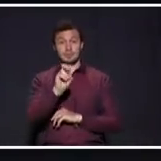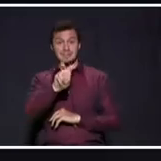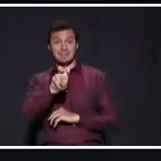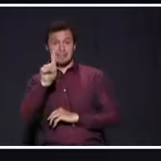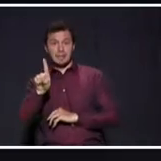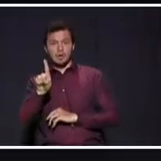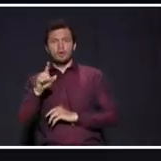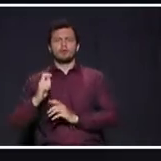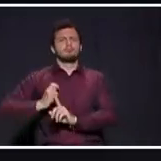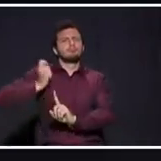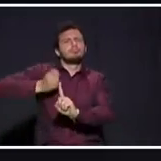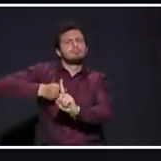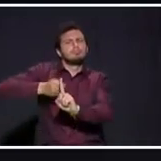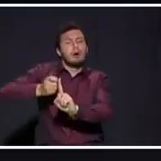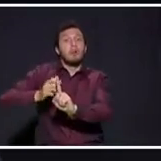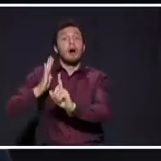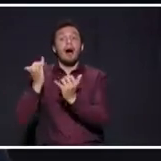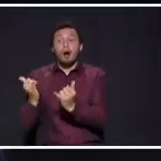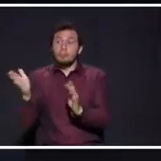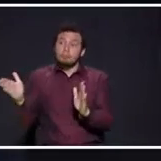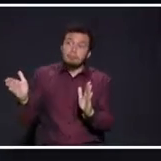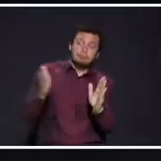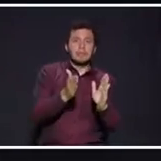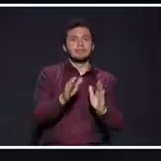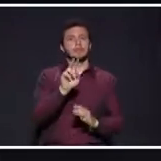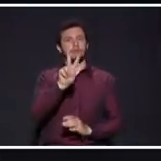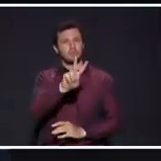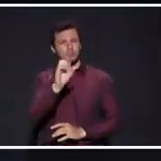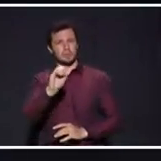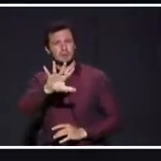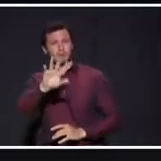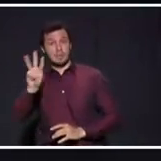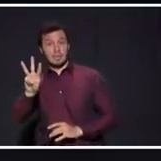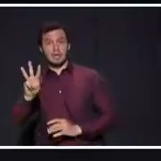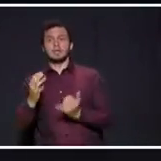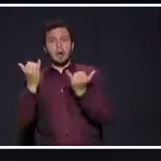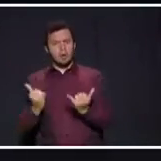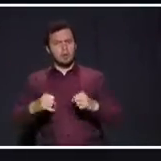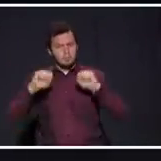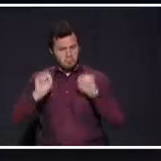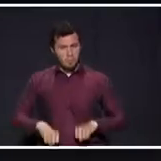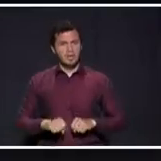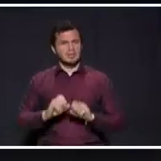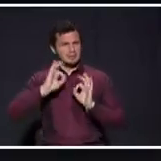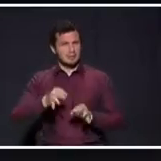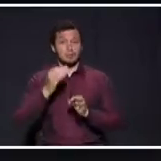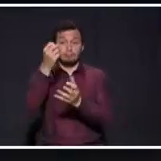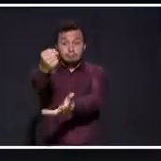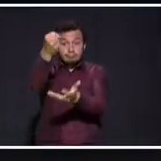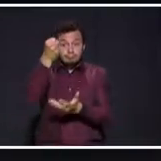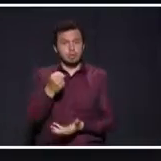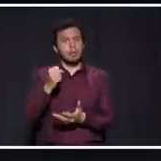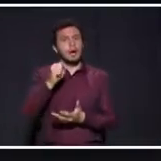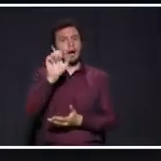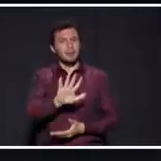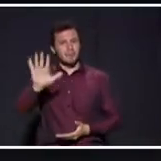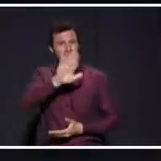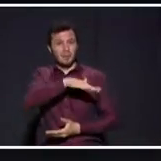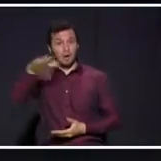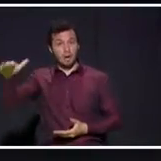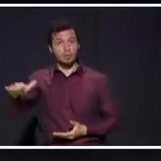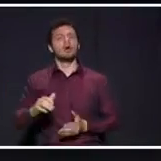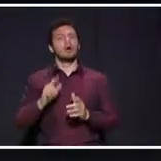casi 20 años antes por lo que tenemos el espacio para endeudar antioquia en el ferrocarril construirlo en este periodo de gobierno y que lopera